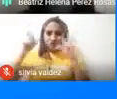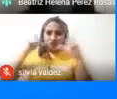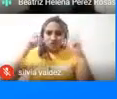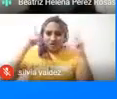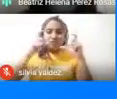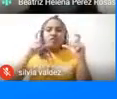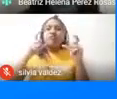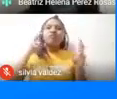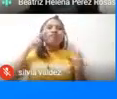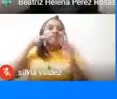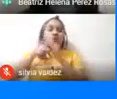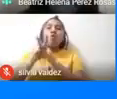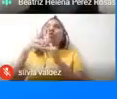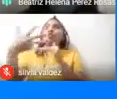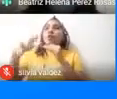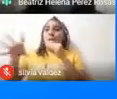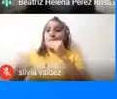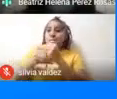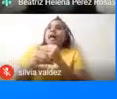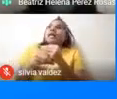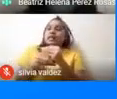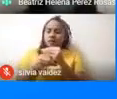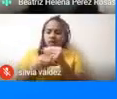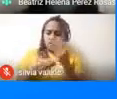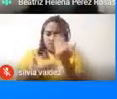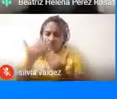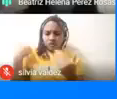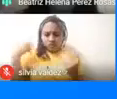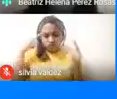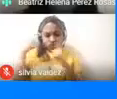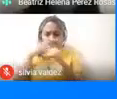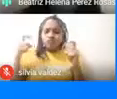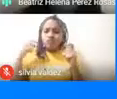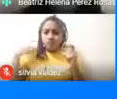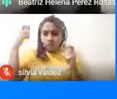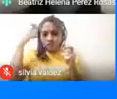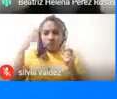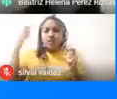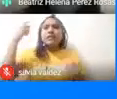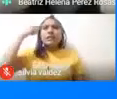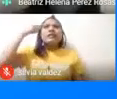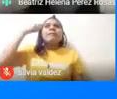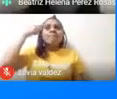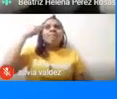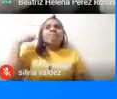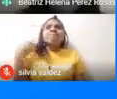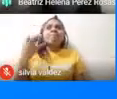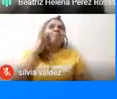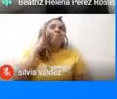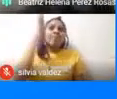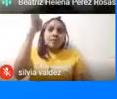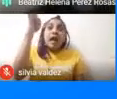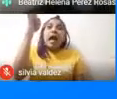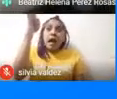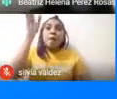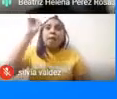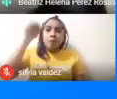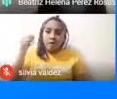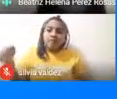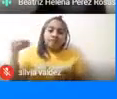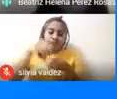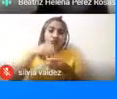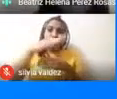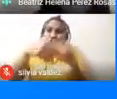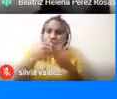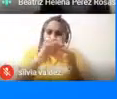con una visión adicional. Cuando ustedes empiezan a su ejercicio profesional a pensarse qué quieren a futuro, pueden ser parte de toda